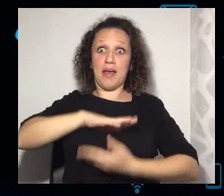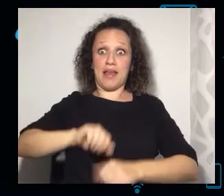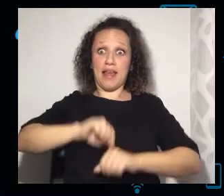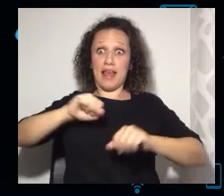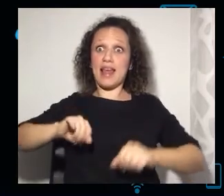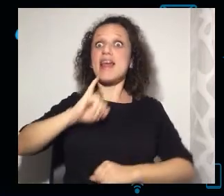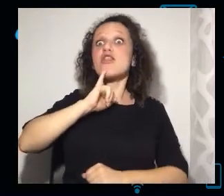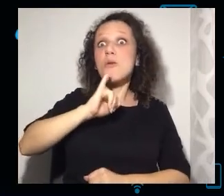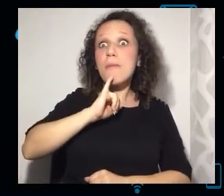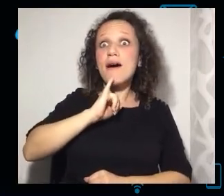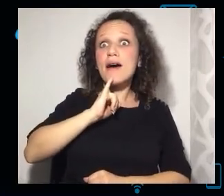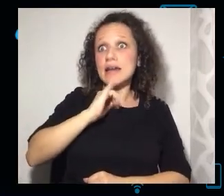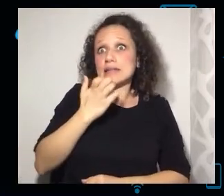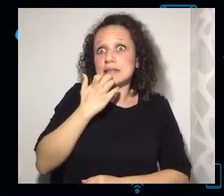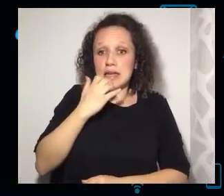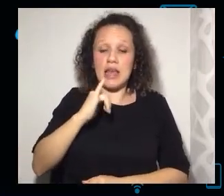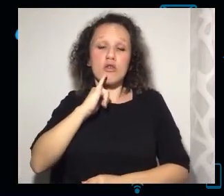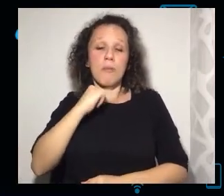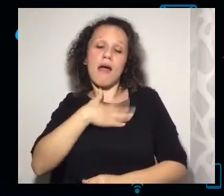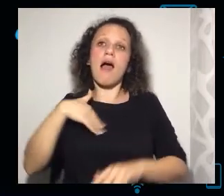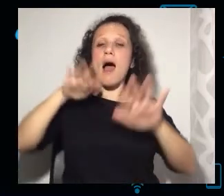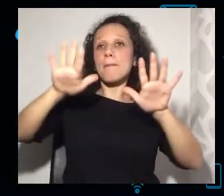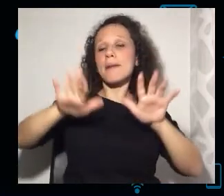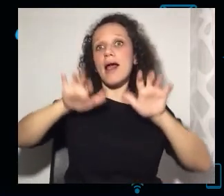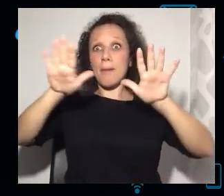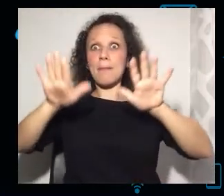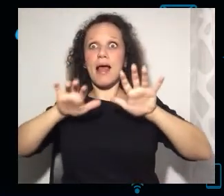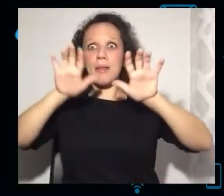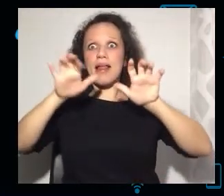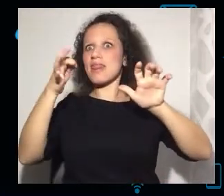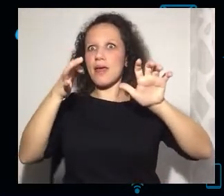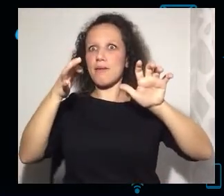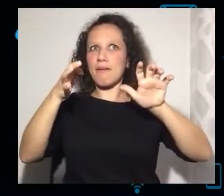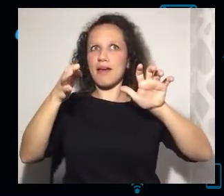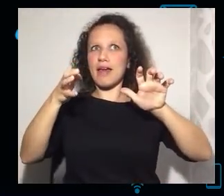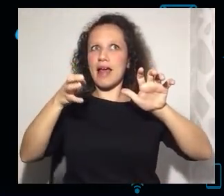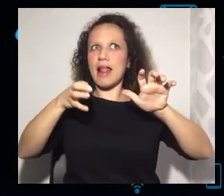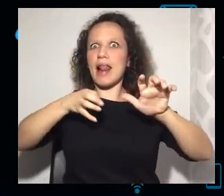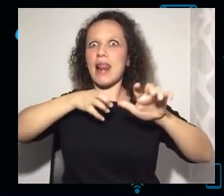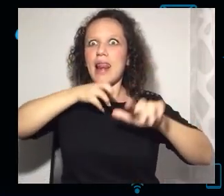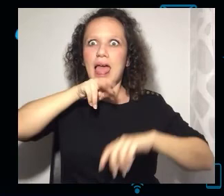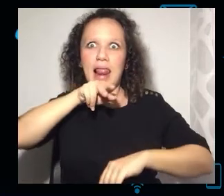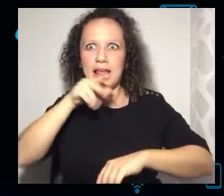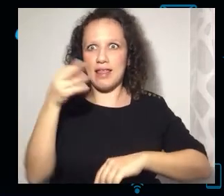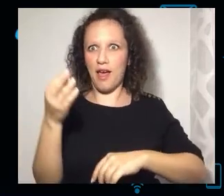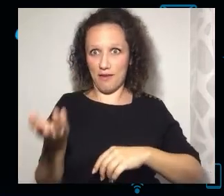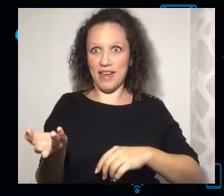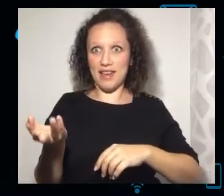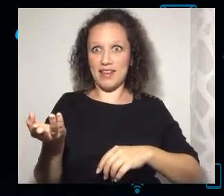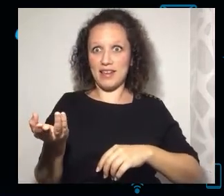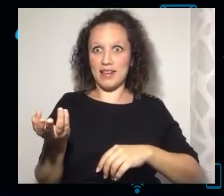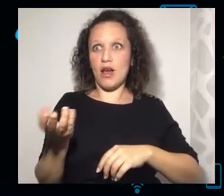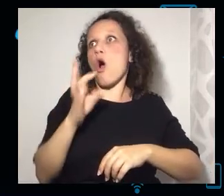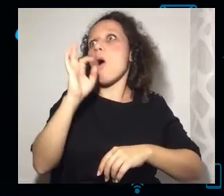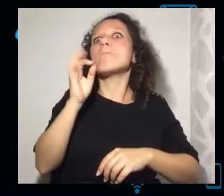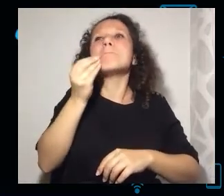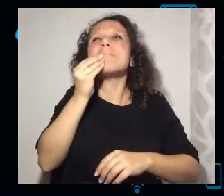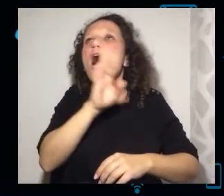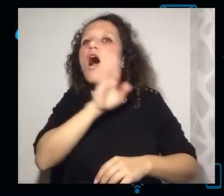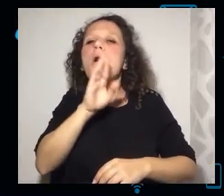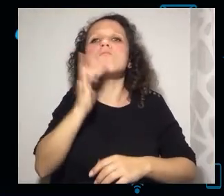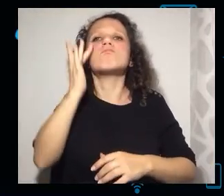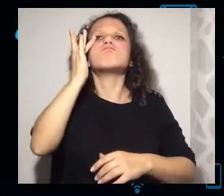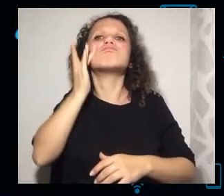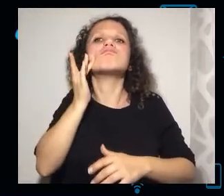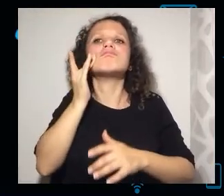hay un momento en el que uno tiene que lanzarse a hablarlo y además a hablarlo a ser posible con nativos o con gente que lo